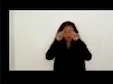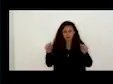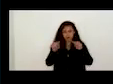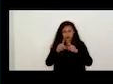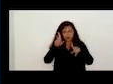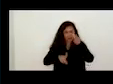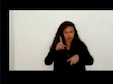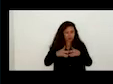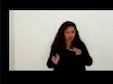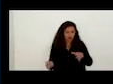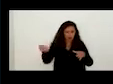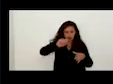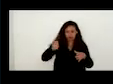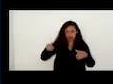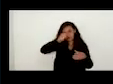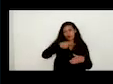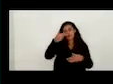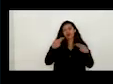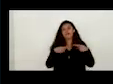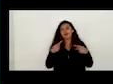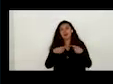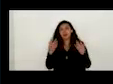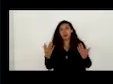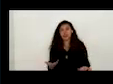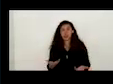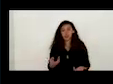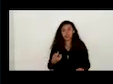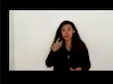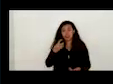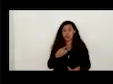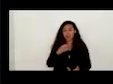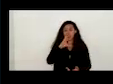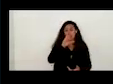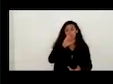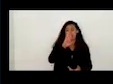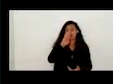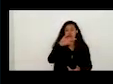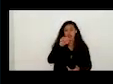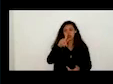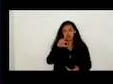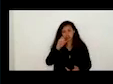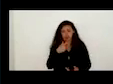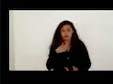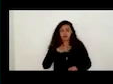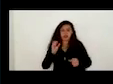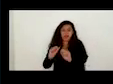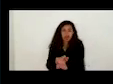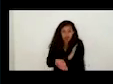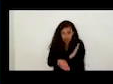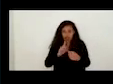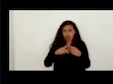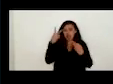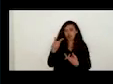se sirva, ¿no? Para una persona, serían el carbohidrato que me va a aportar esa energía, un par de